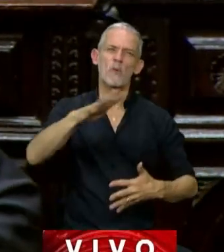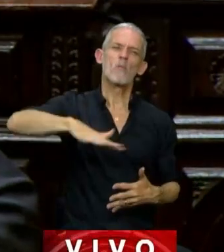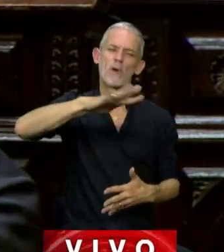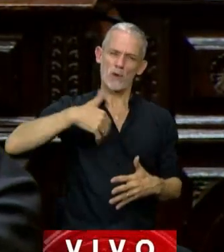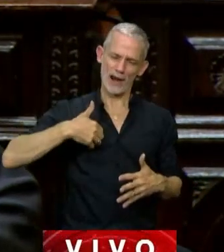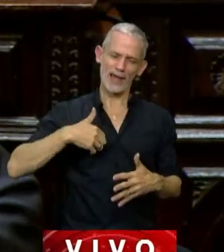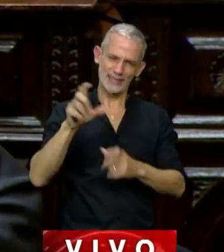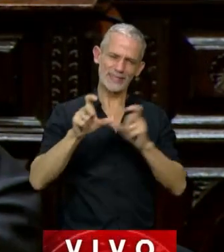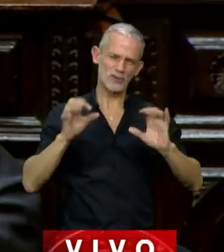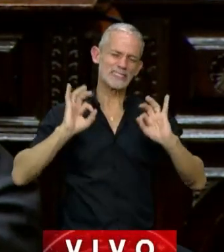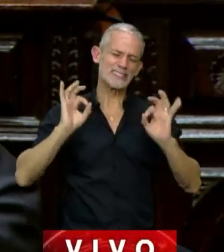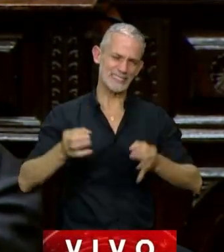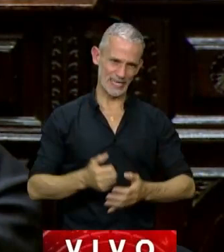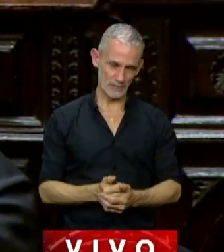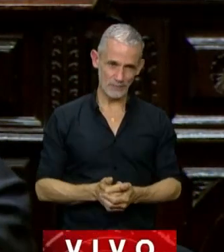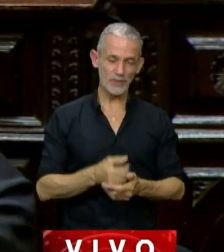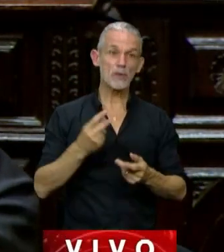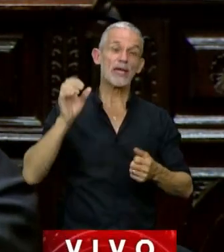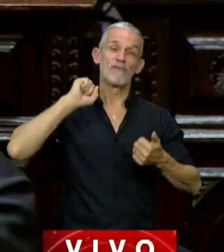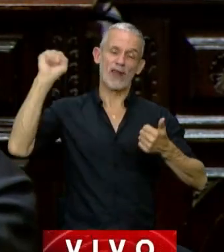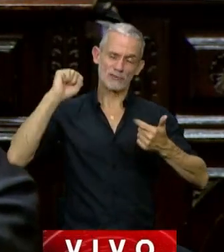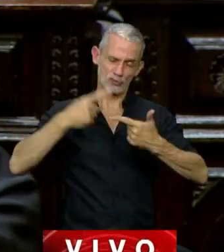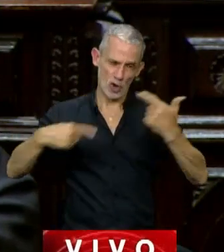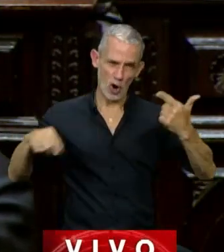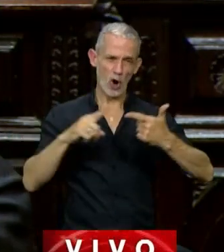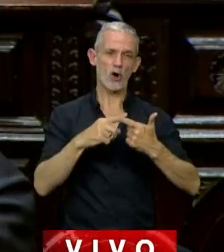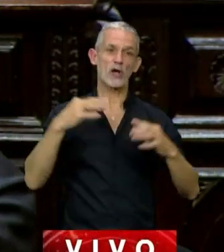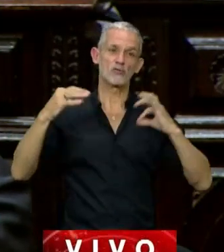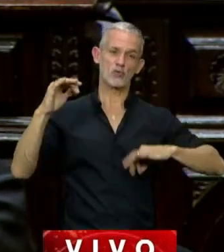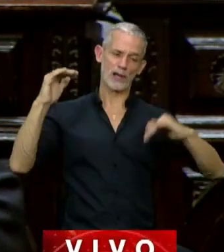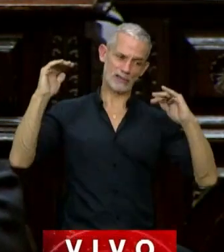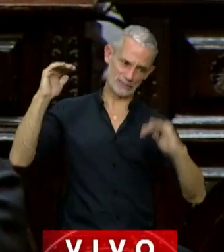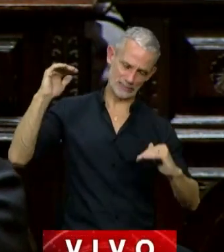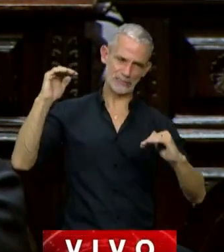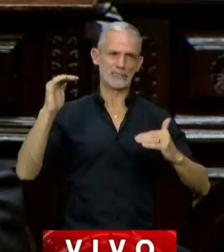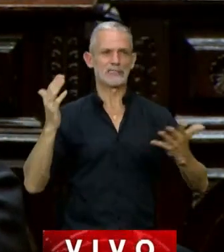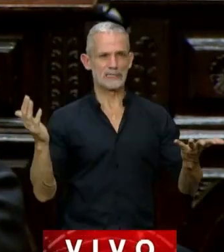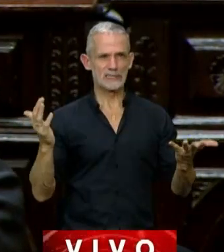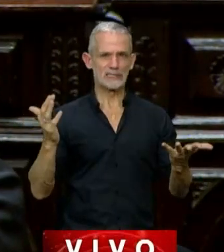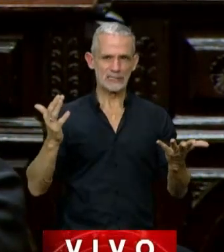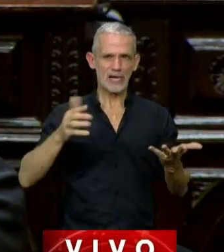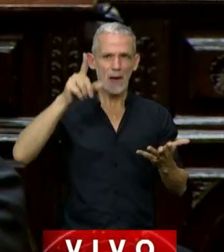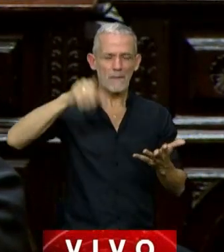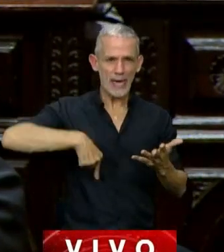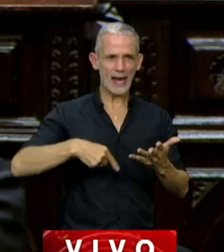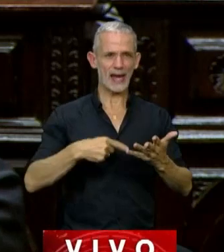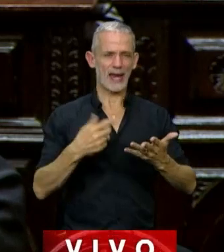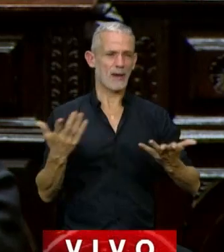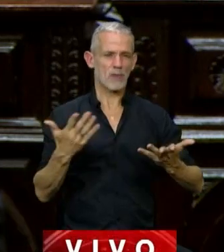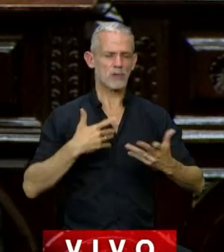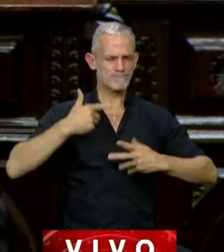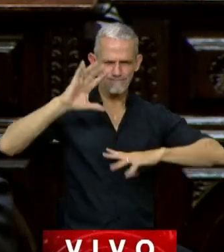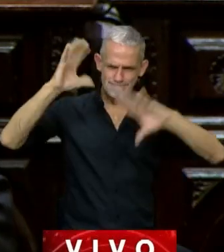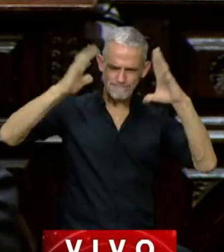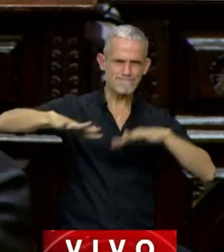pueblo. Los altos niveles de inflación y los bajos salarios han generado un mal